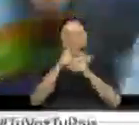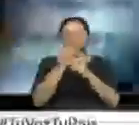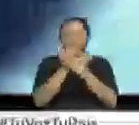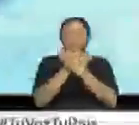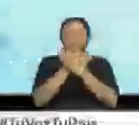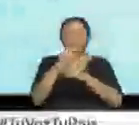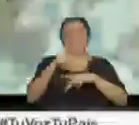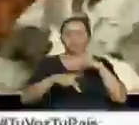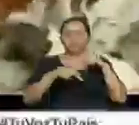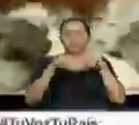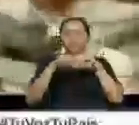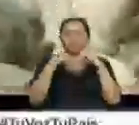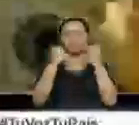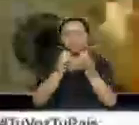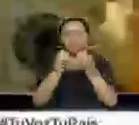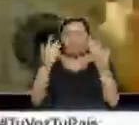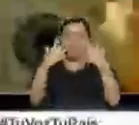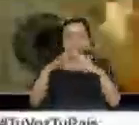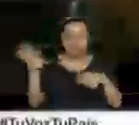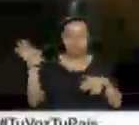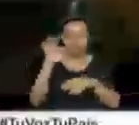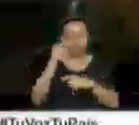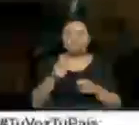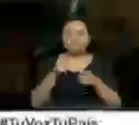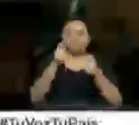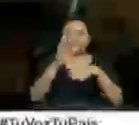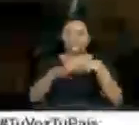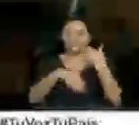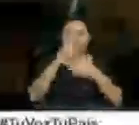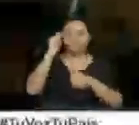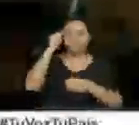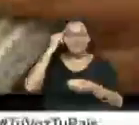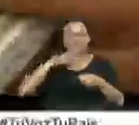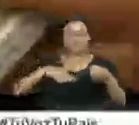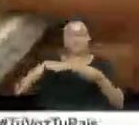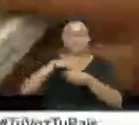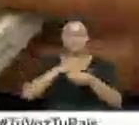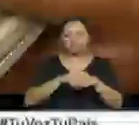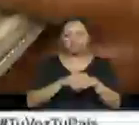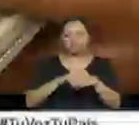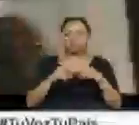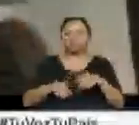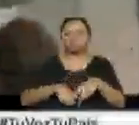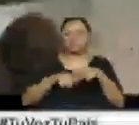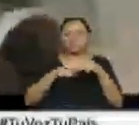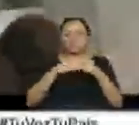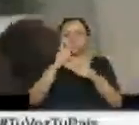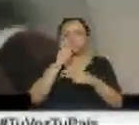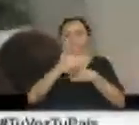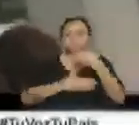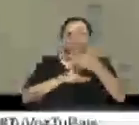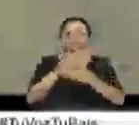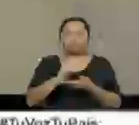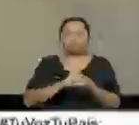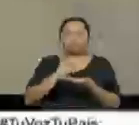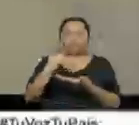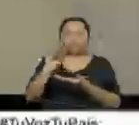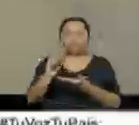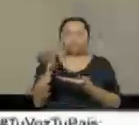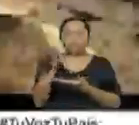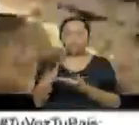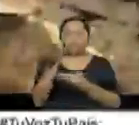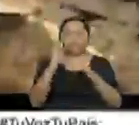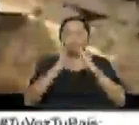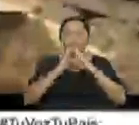y solidaria para que sean proveedores del Estado. Empieza una profusa dotación de bonos de vivienda para